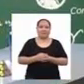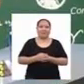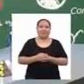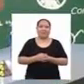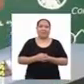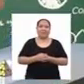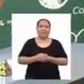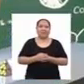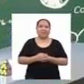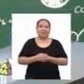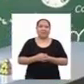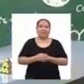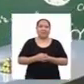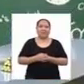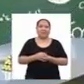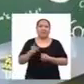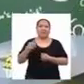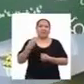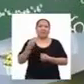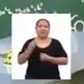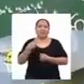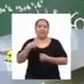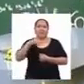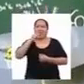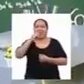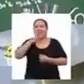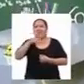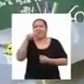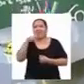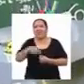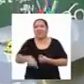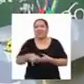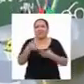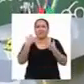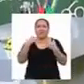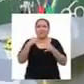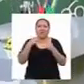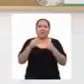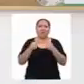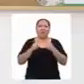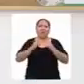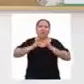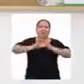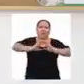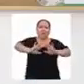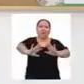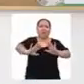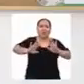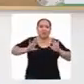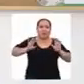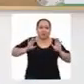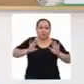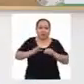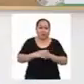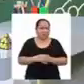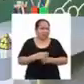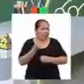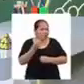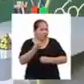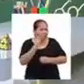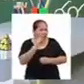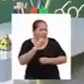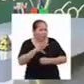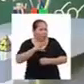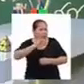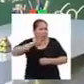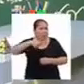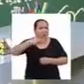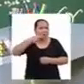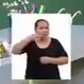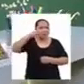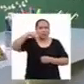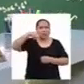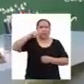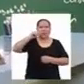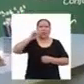¡Ah! ¿Para qué propuse este bendito juego de las planchas? ¿Cómo dijiste, Jonathan? ¡Ay!